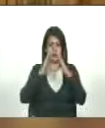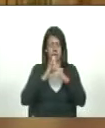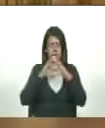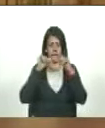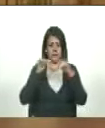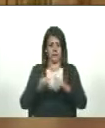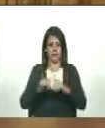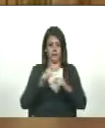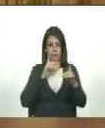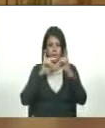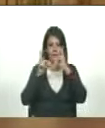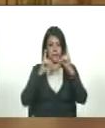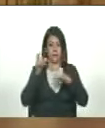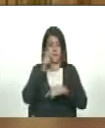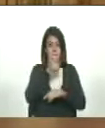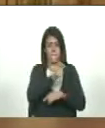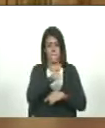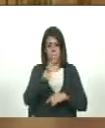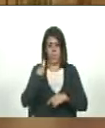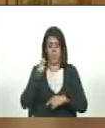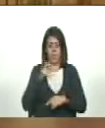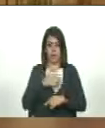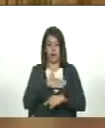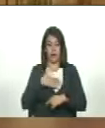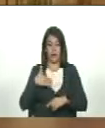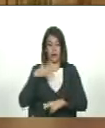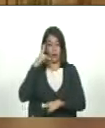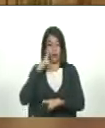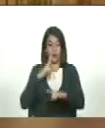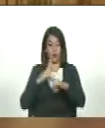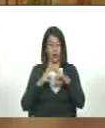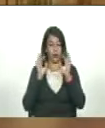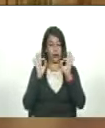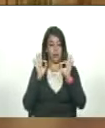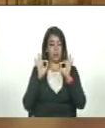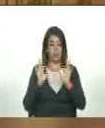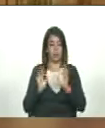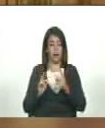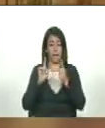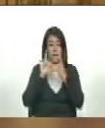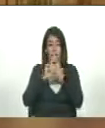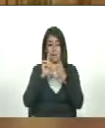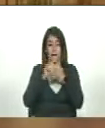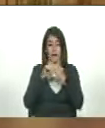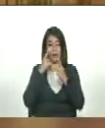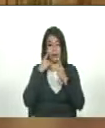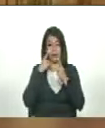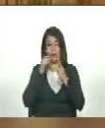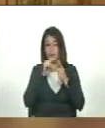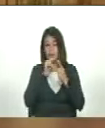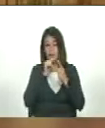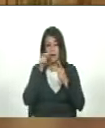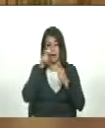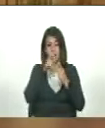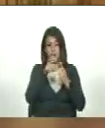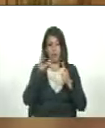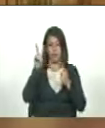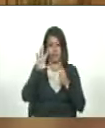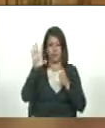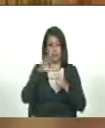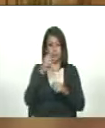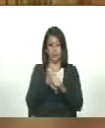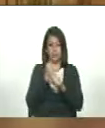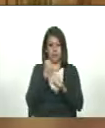Casa del Debate del Pueblo, quiero dar un reconocimiento especial en primera fila al pueblo venezolano, a